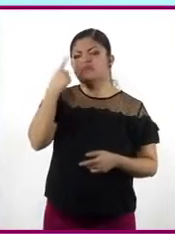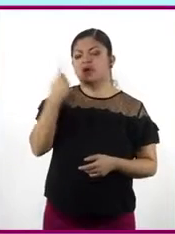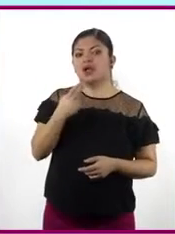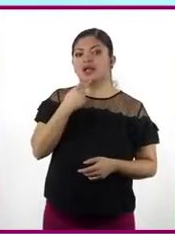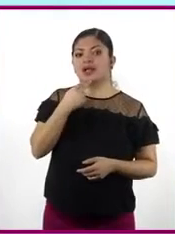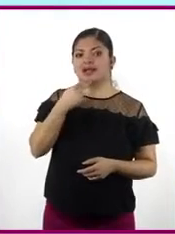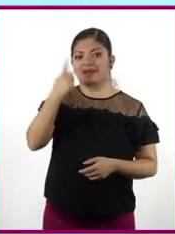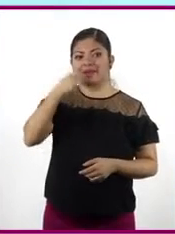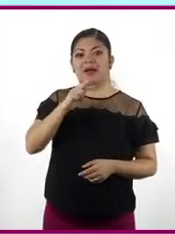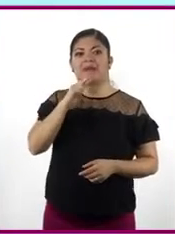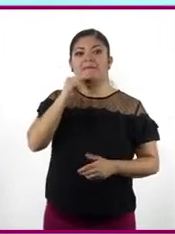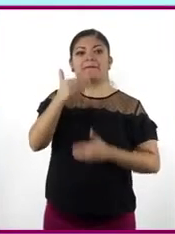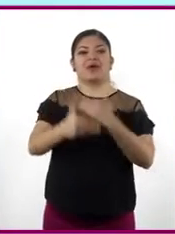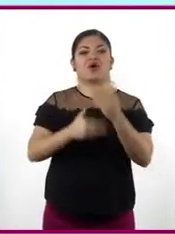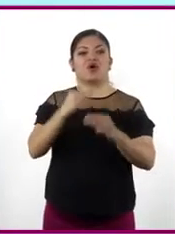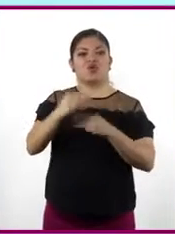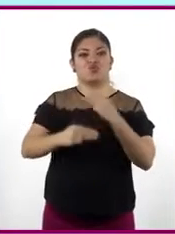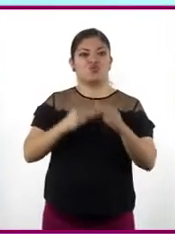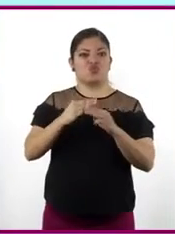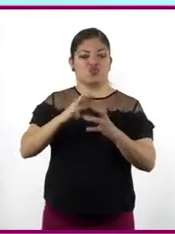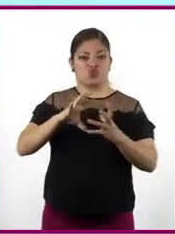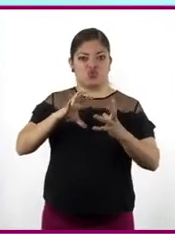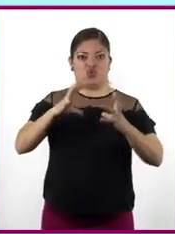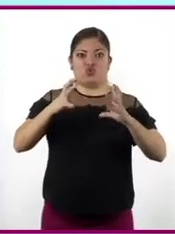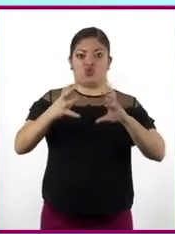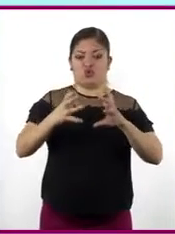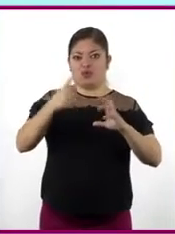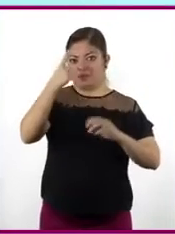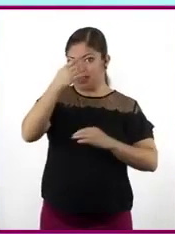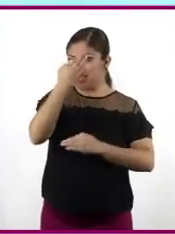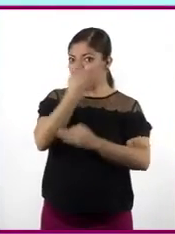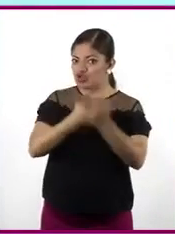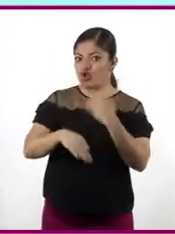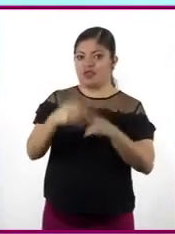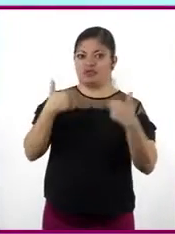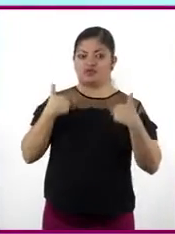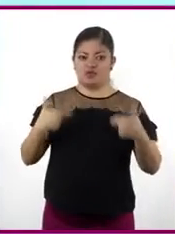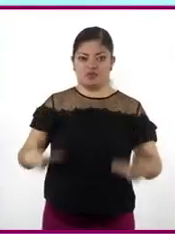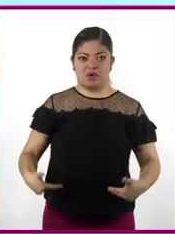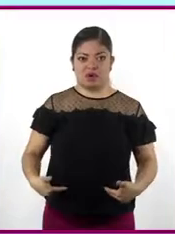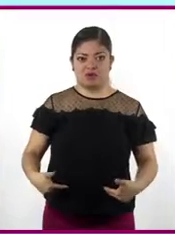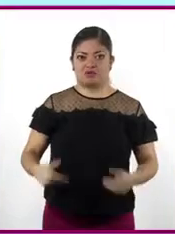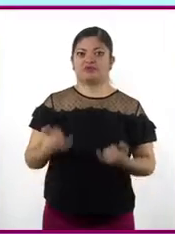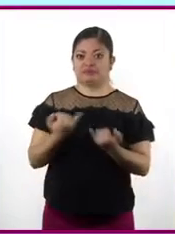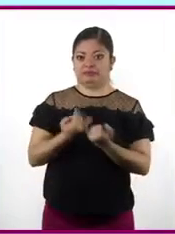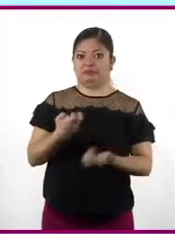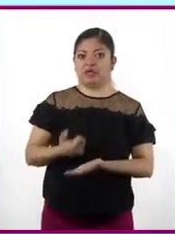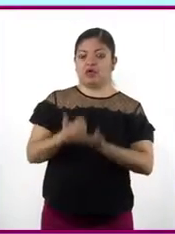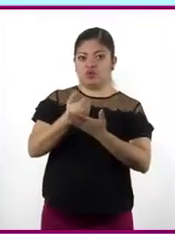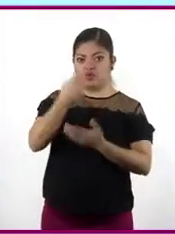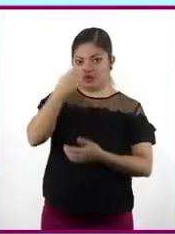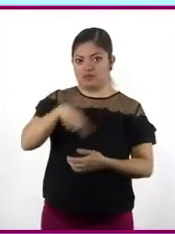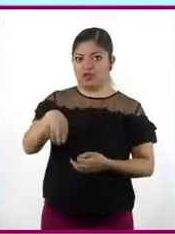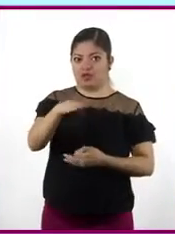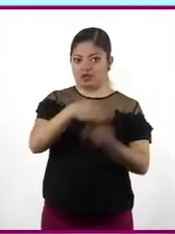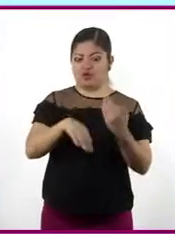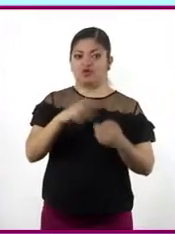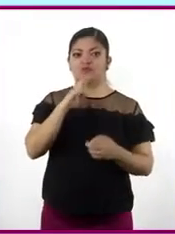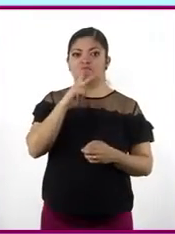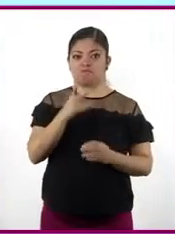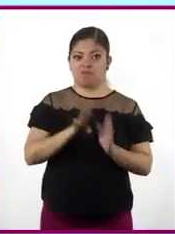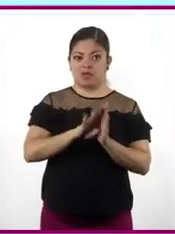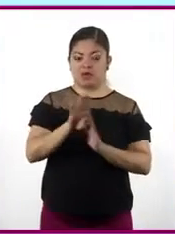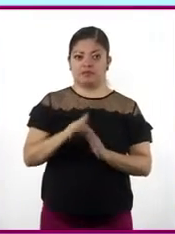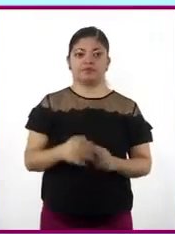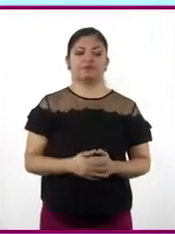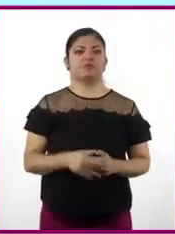espacio geográfico cercano con y para los demás, contribuimos al bienestar de todos. Para proponer soluciones a